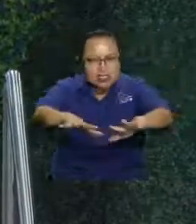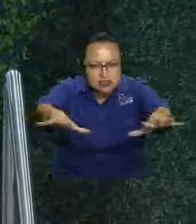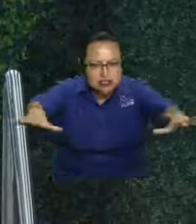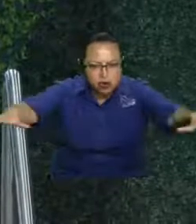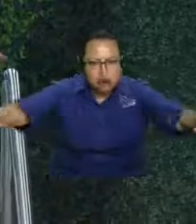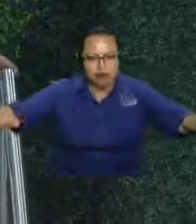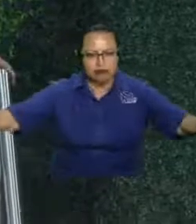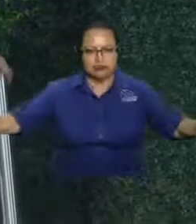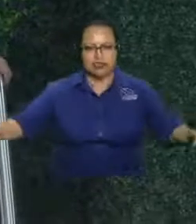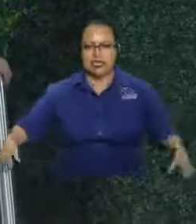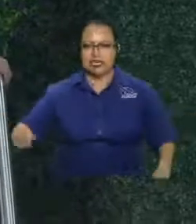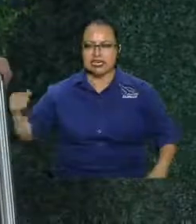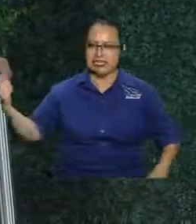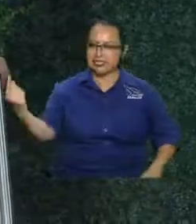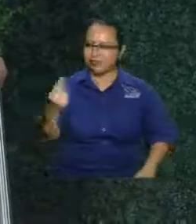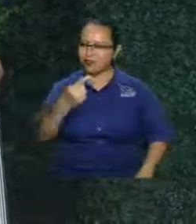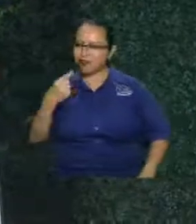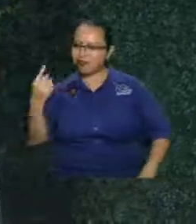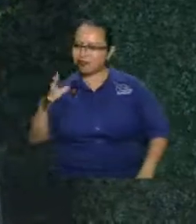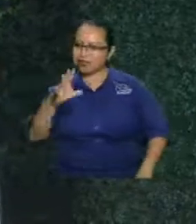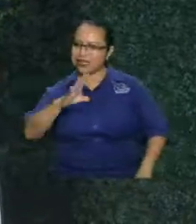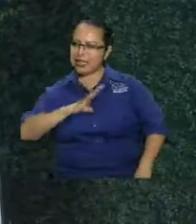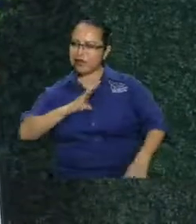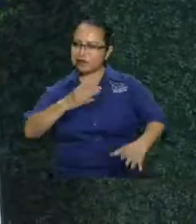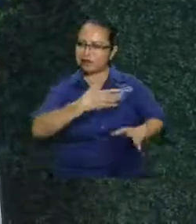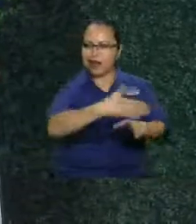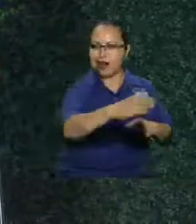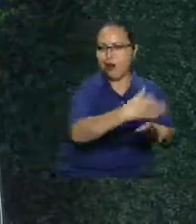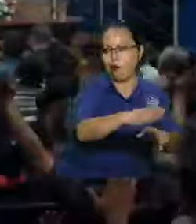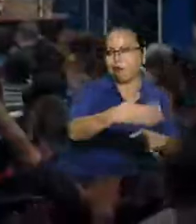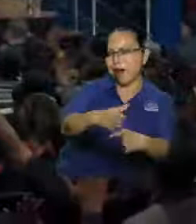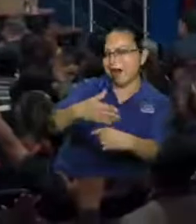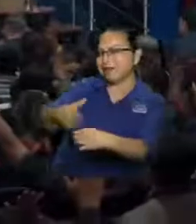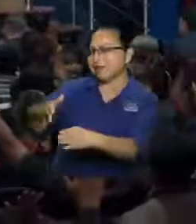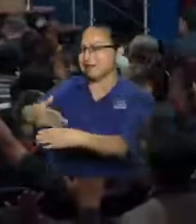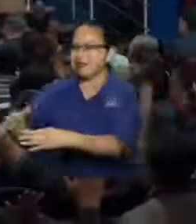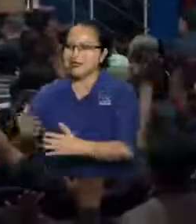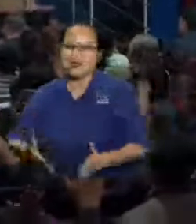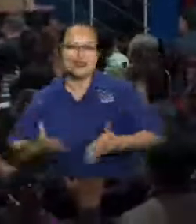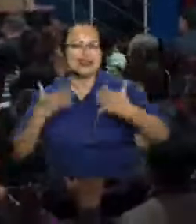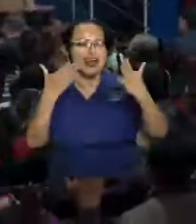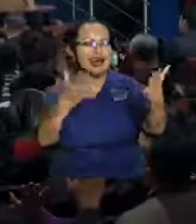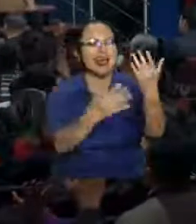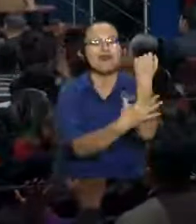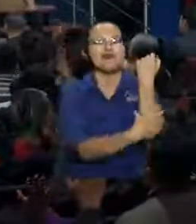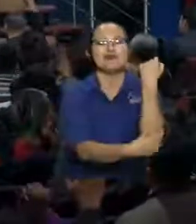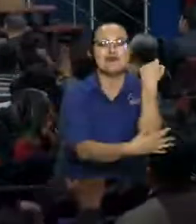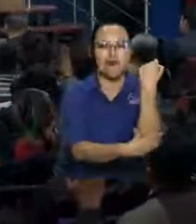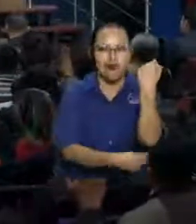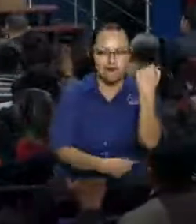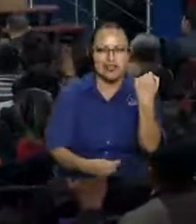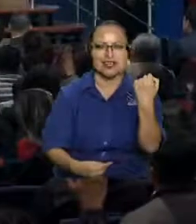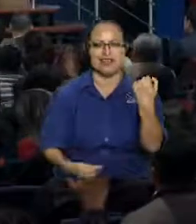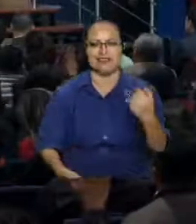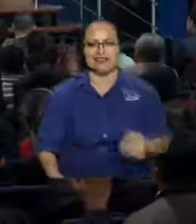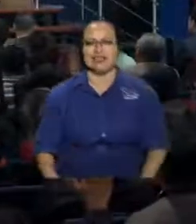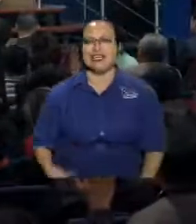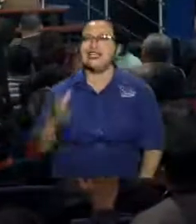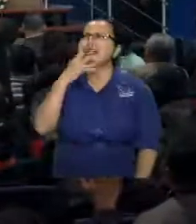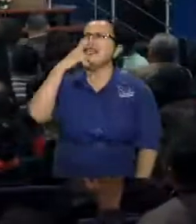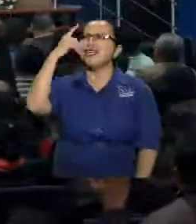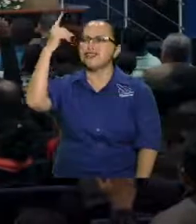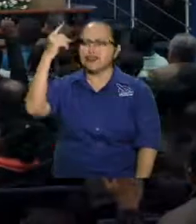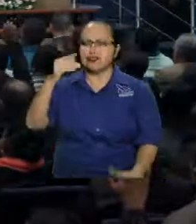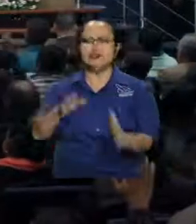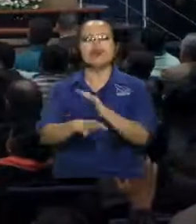Dios, caiga sobre usted también. Y que usted tenga para repartir y darle a los pobres